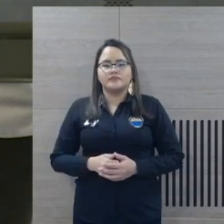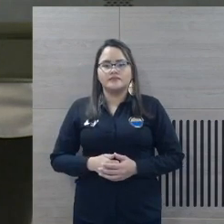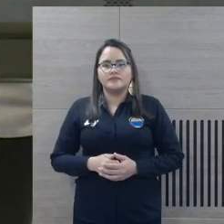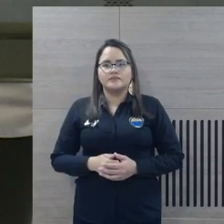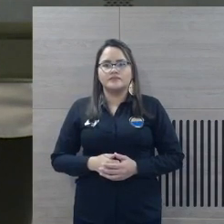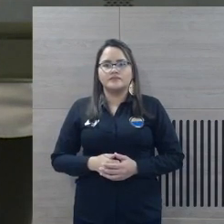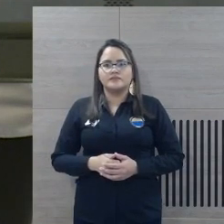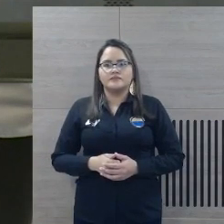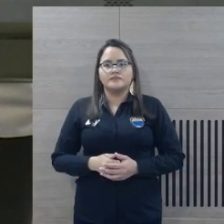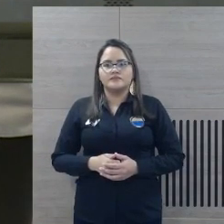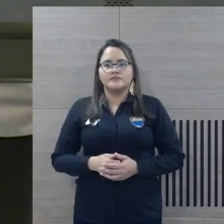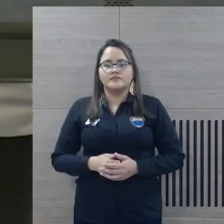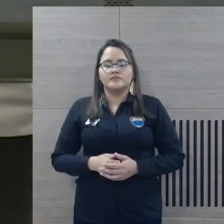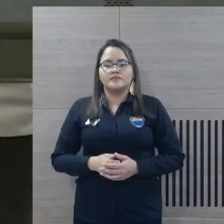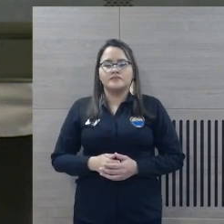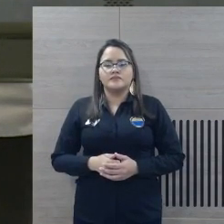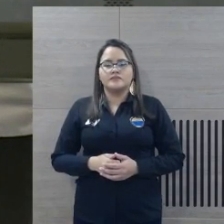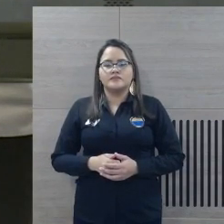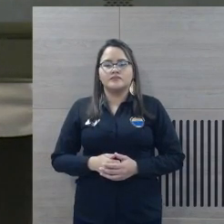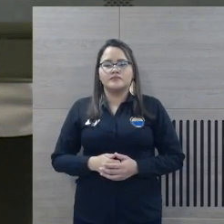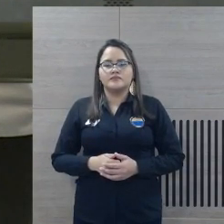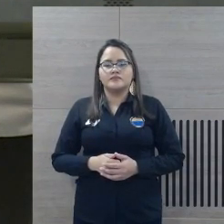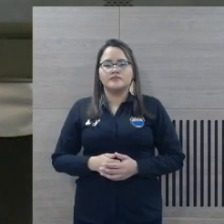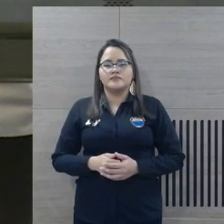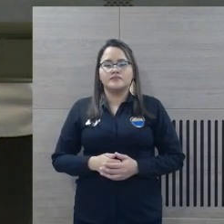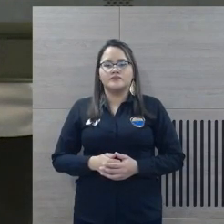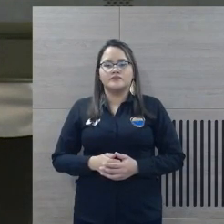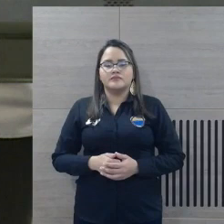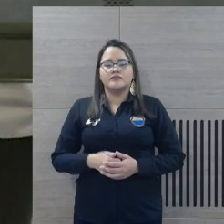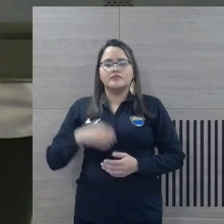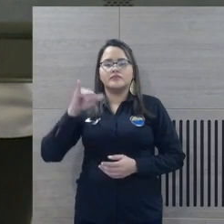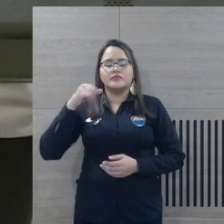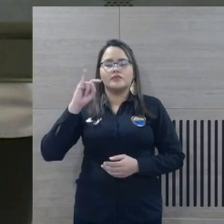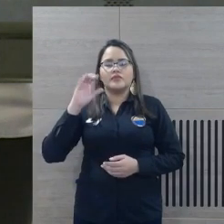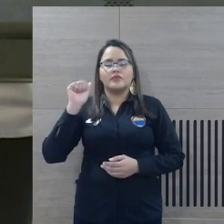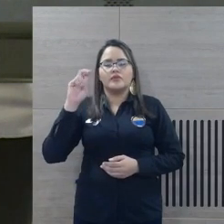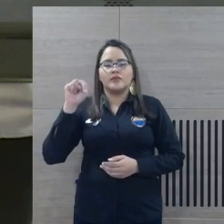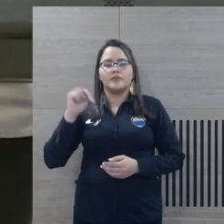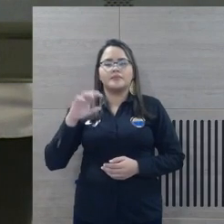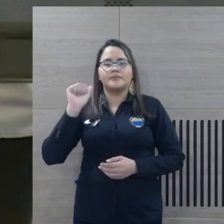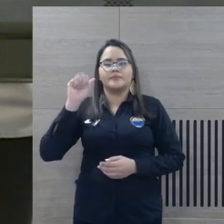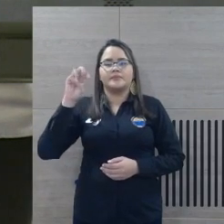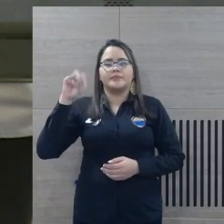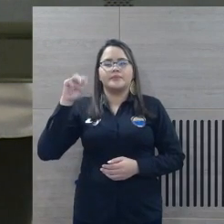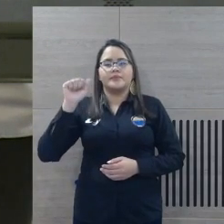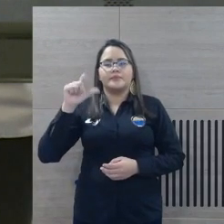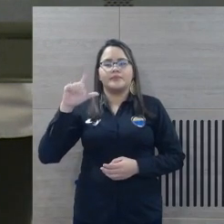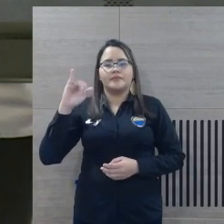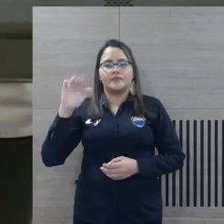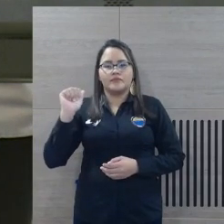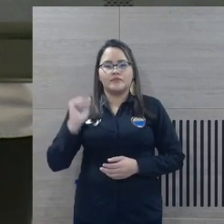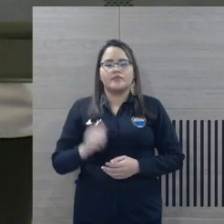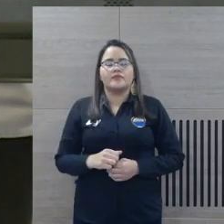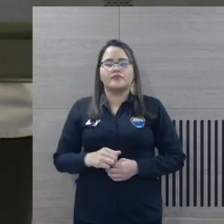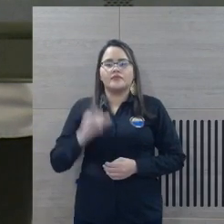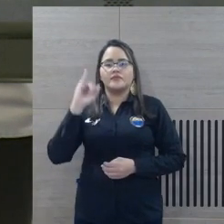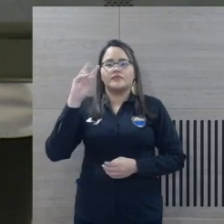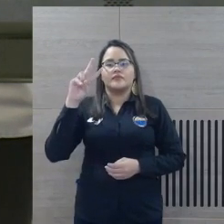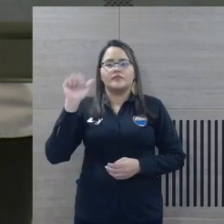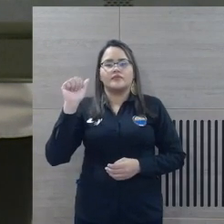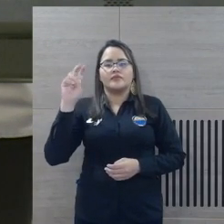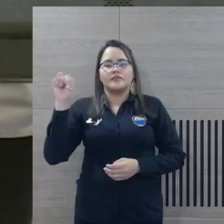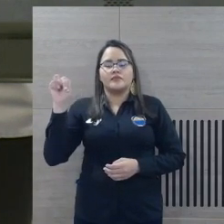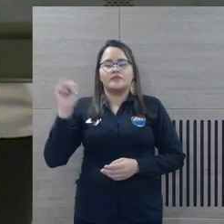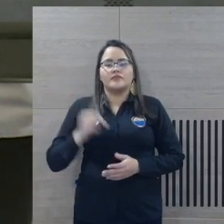Juan David Tolosa Lozano. Amalia de Jesús Vergara Castro. Liván Enrique Vallecia Mora. Natalia